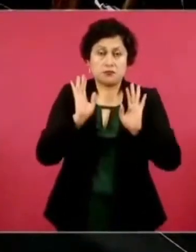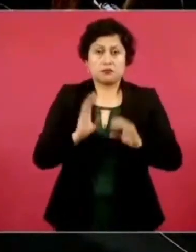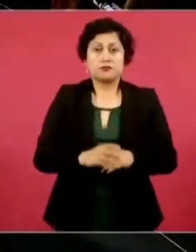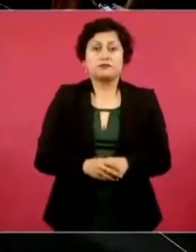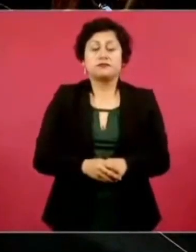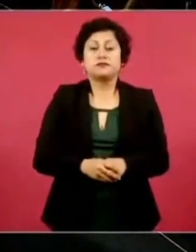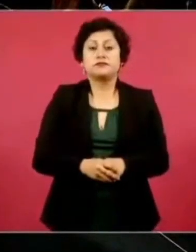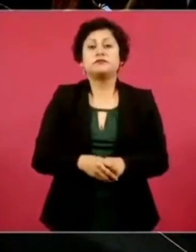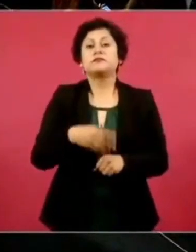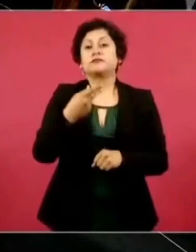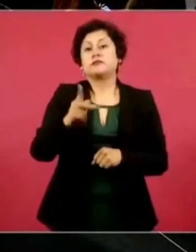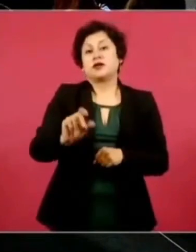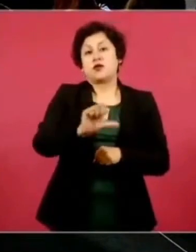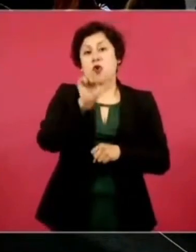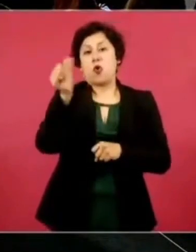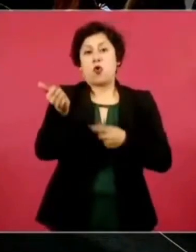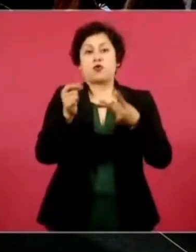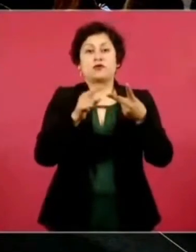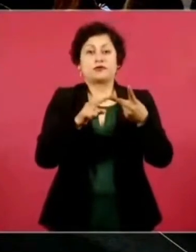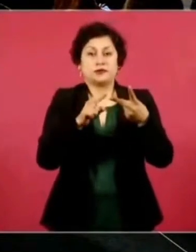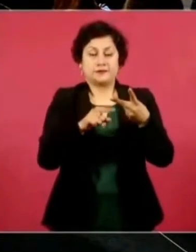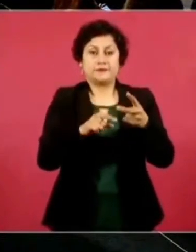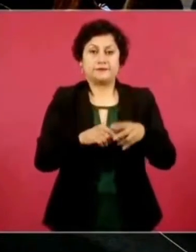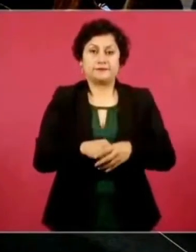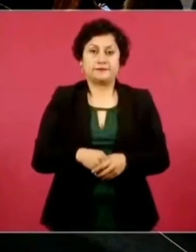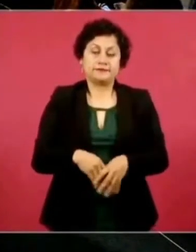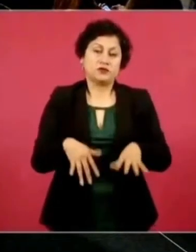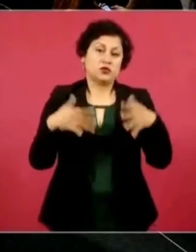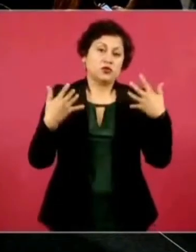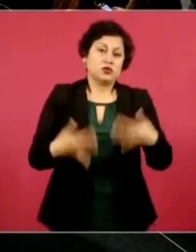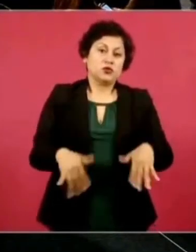Pero la otra es, híjole,